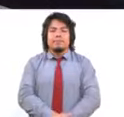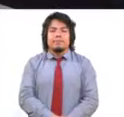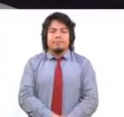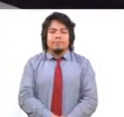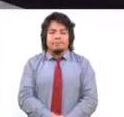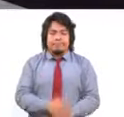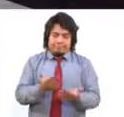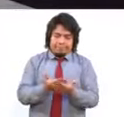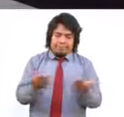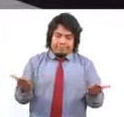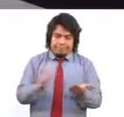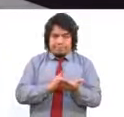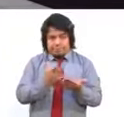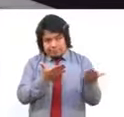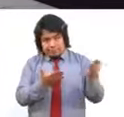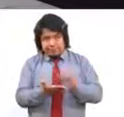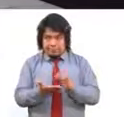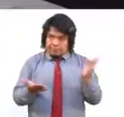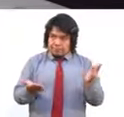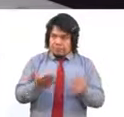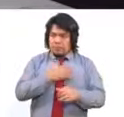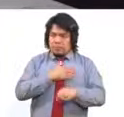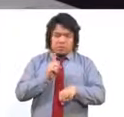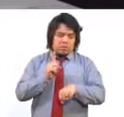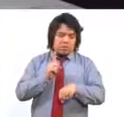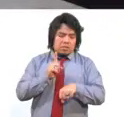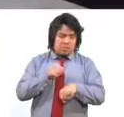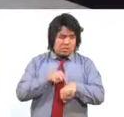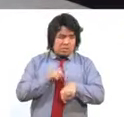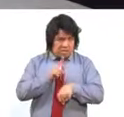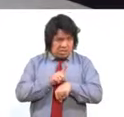Muchas gracias, muy buenos días, creo todavía son.